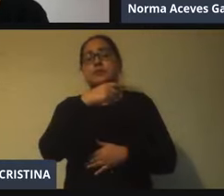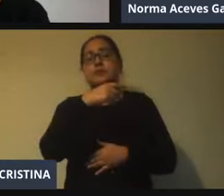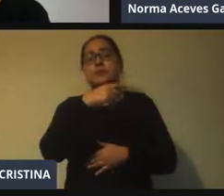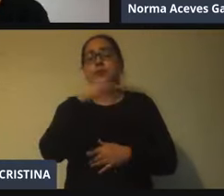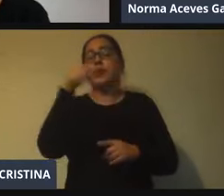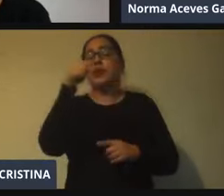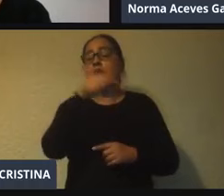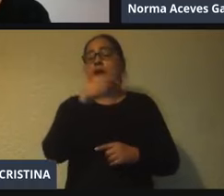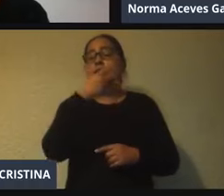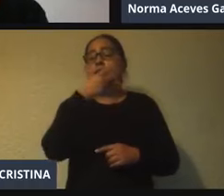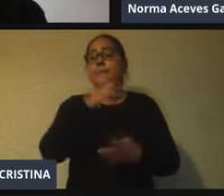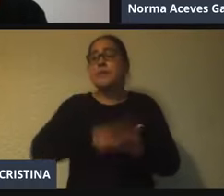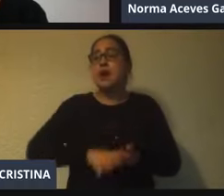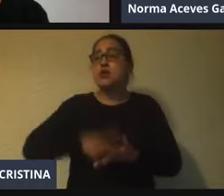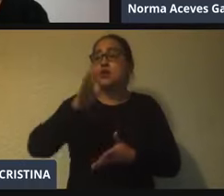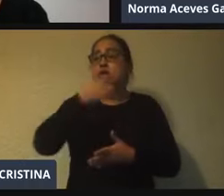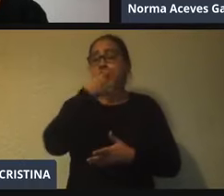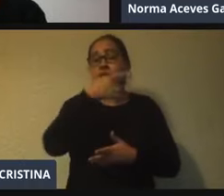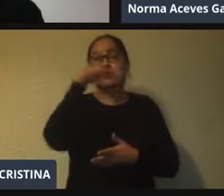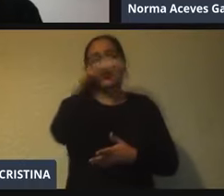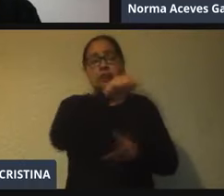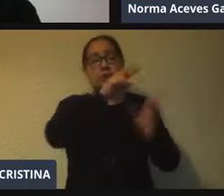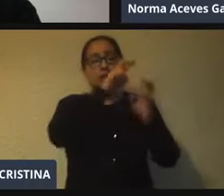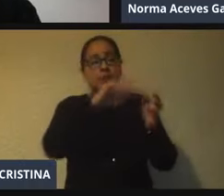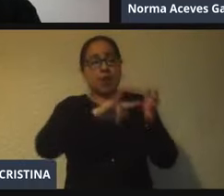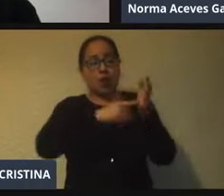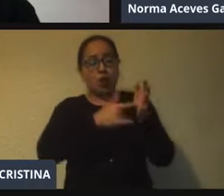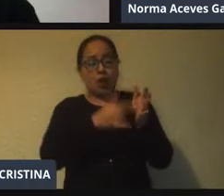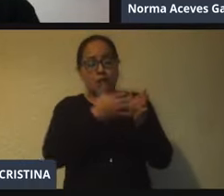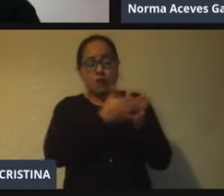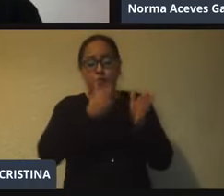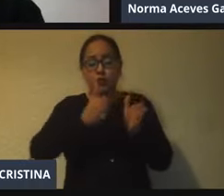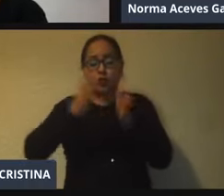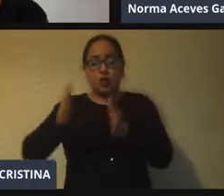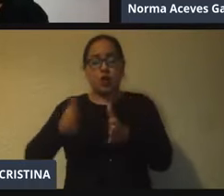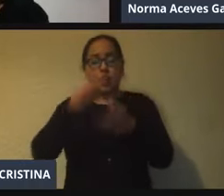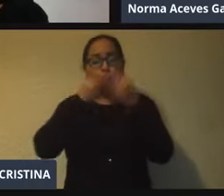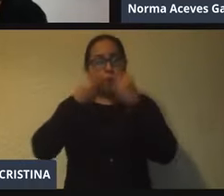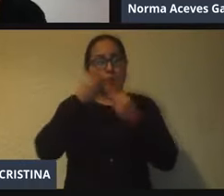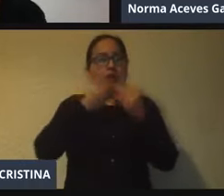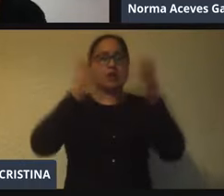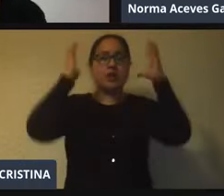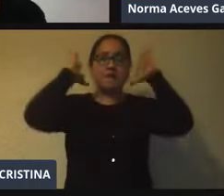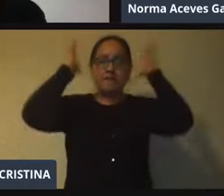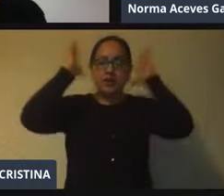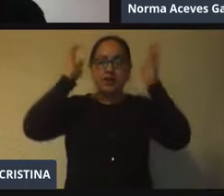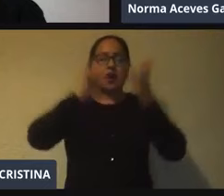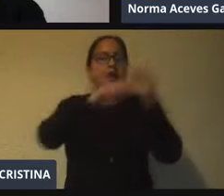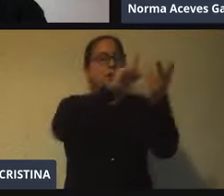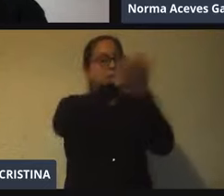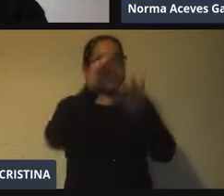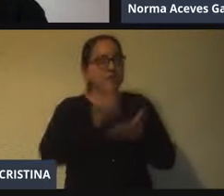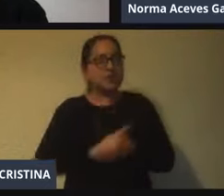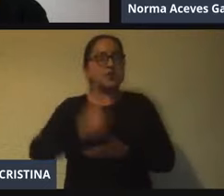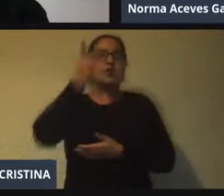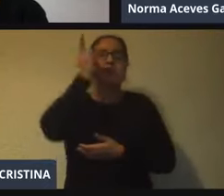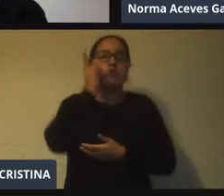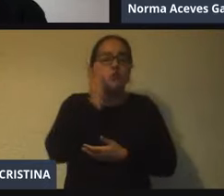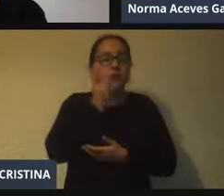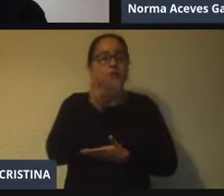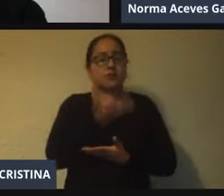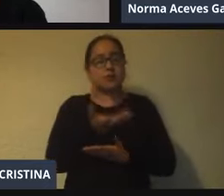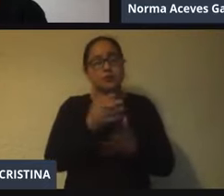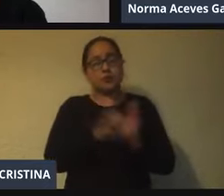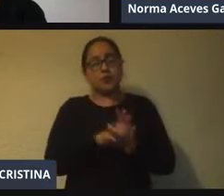hay que aflojar un poco el tema de los horarios de comida, aseo personal, el sueño. En el